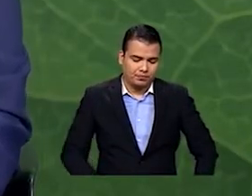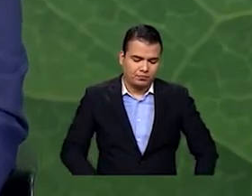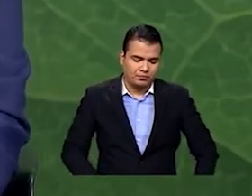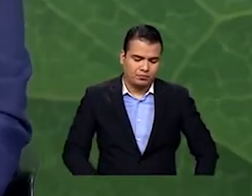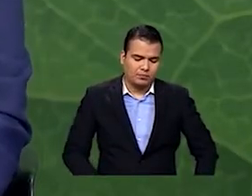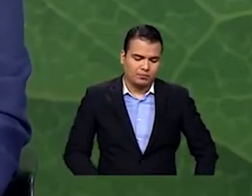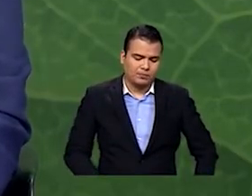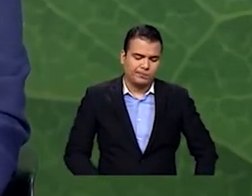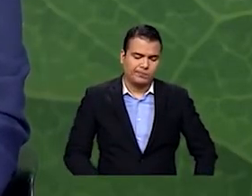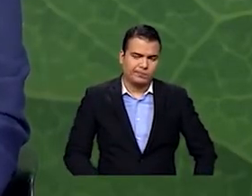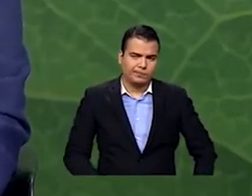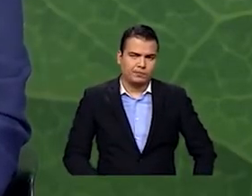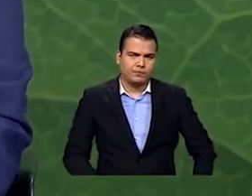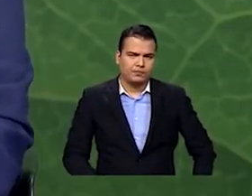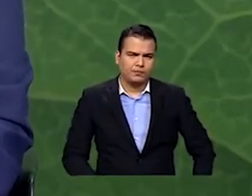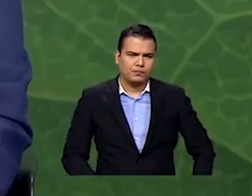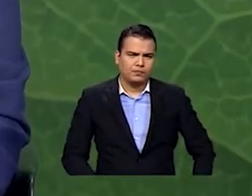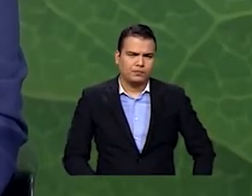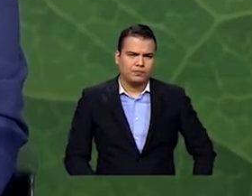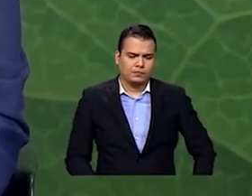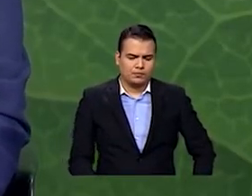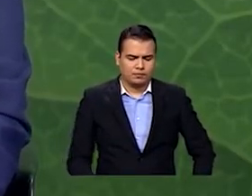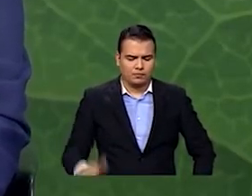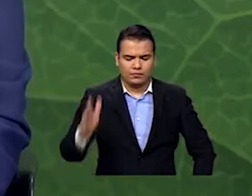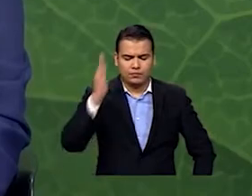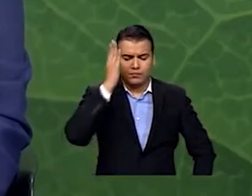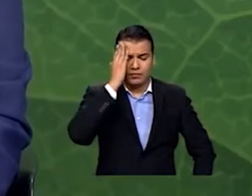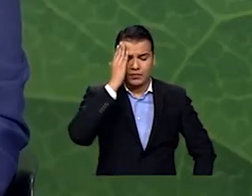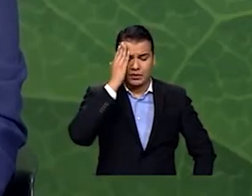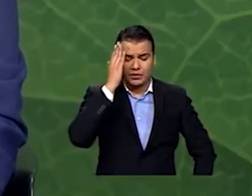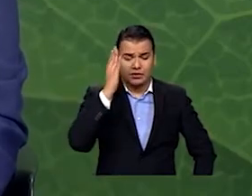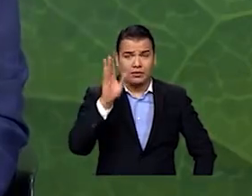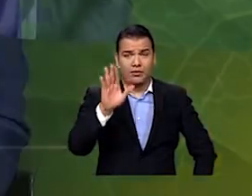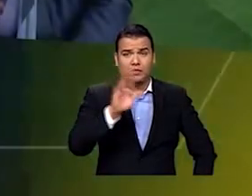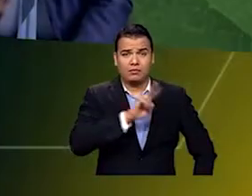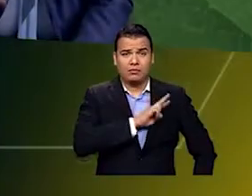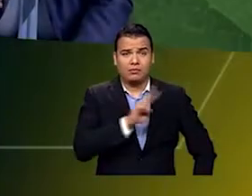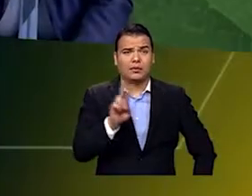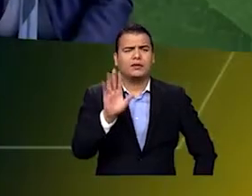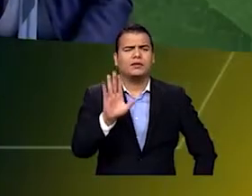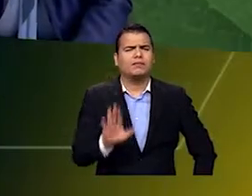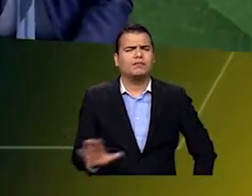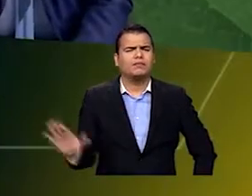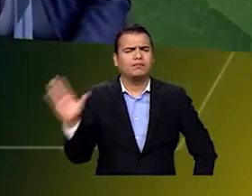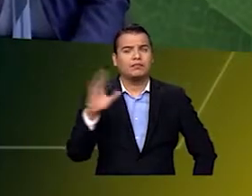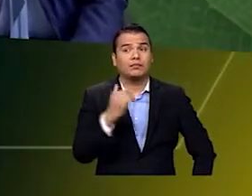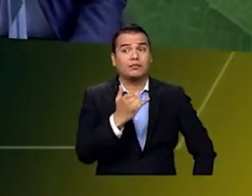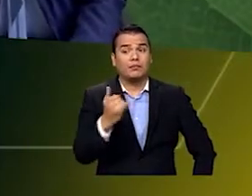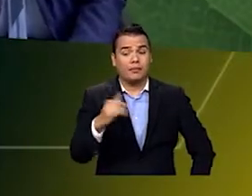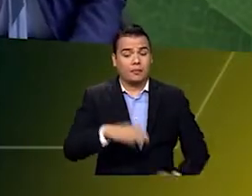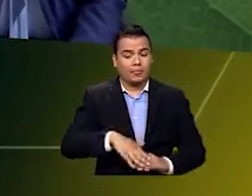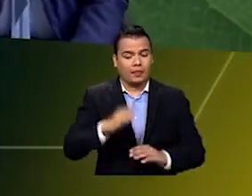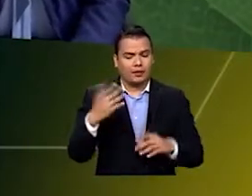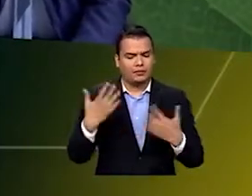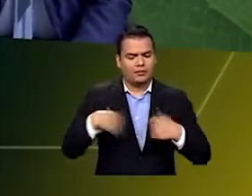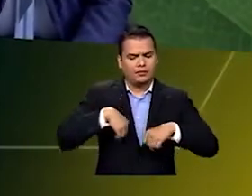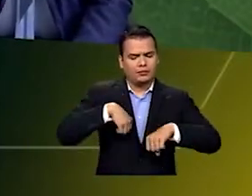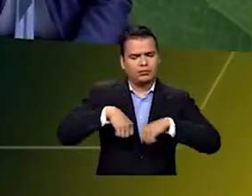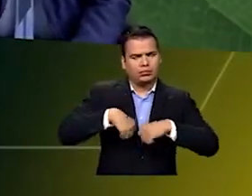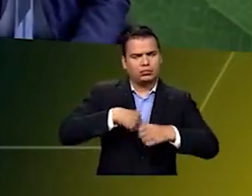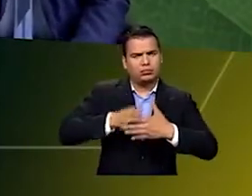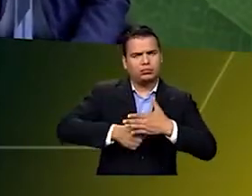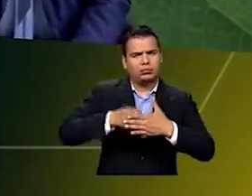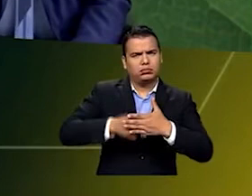Biólogo, también es una realidad que todos conocemos que el departamento del Valle del Cauca también es un departamento que le apuesta al progreso, ¿sí?,